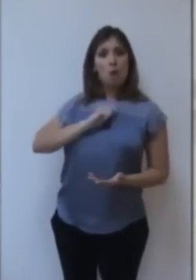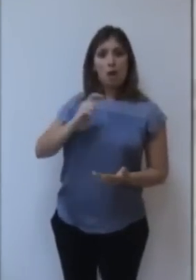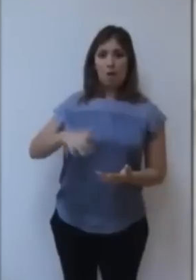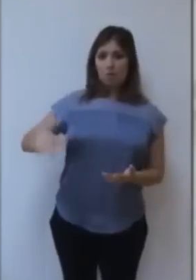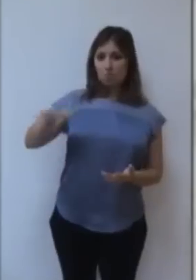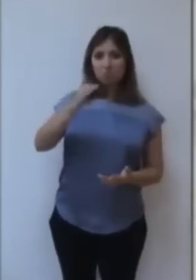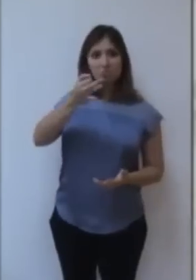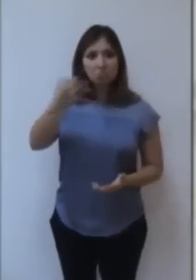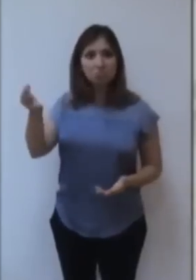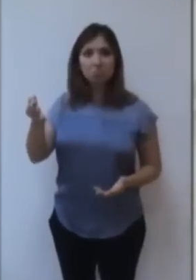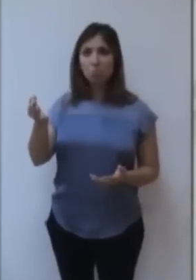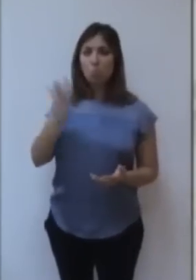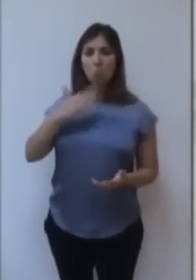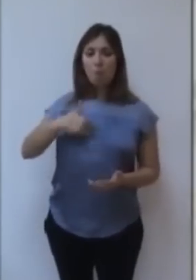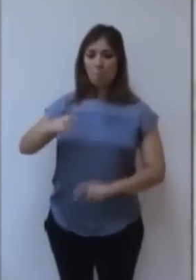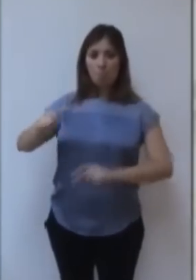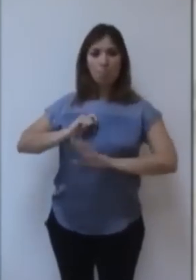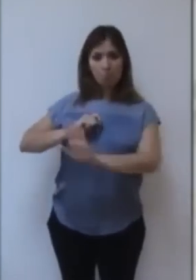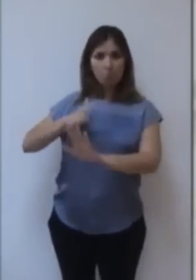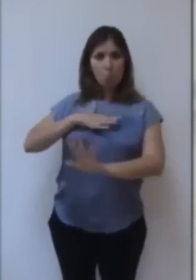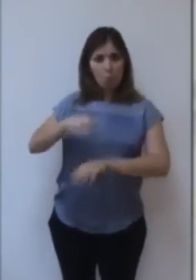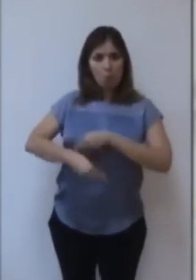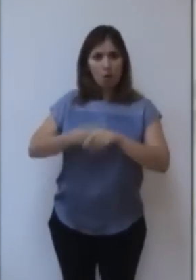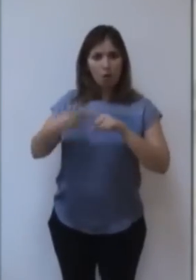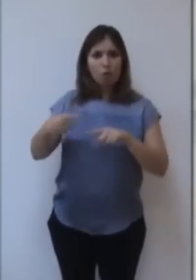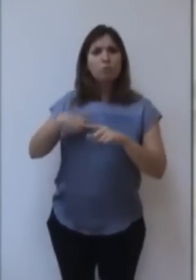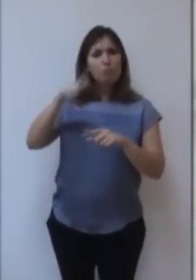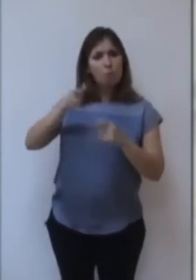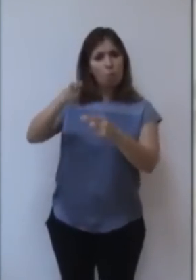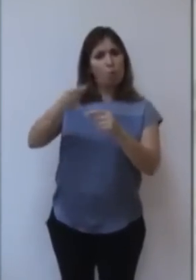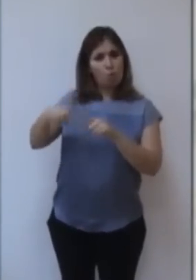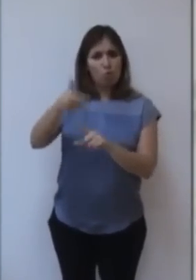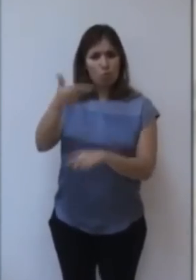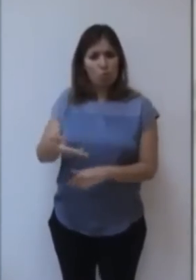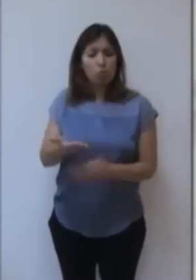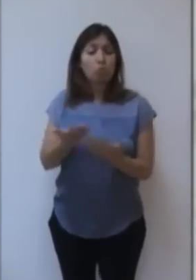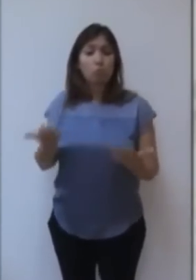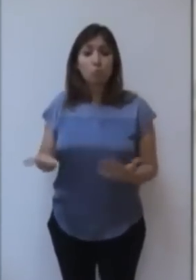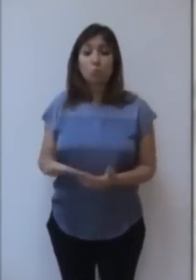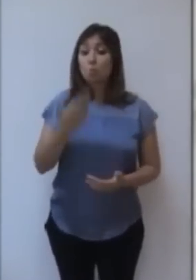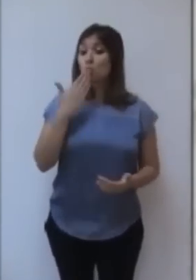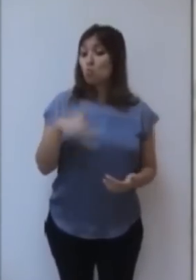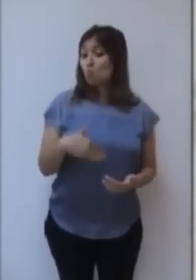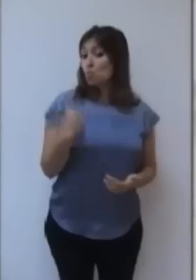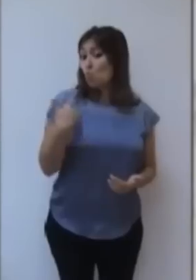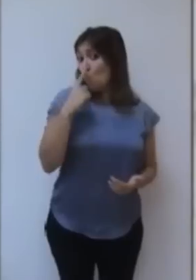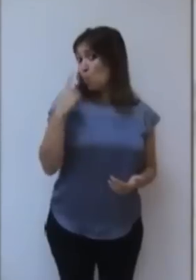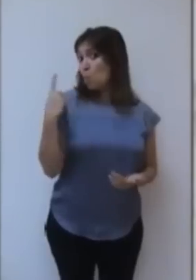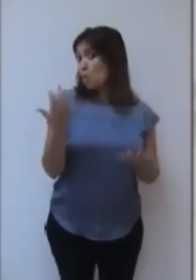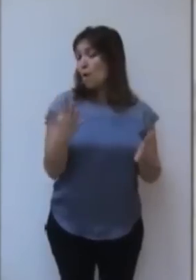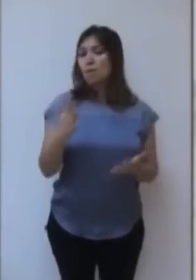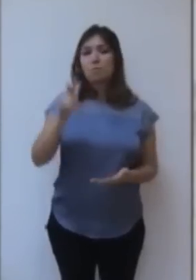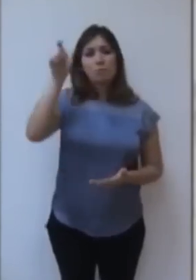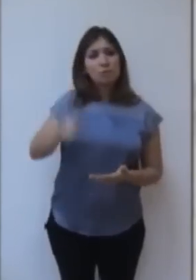un espacio y un papel, pues también pueden aportar cosas importantes. Hace un año una persona